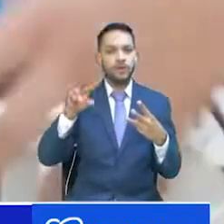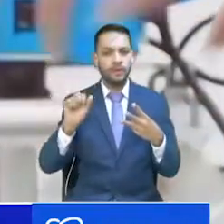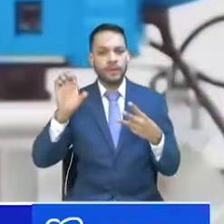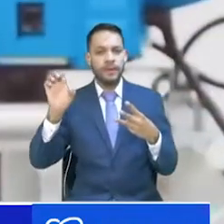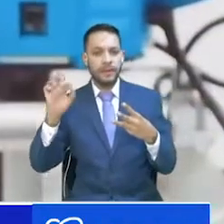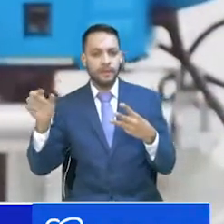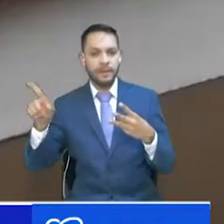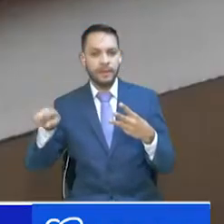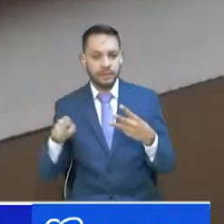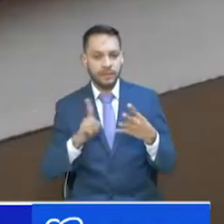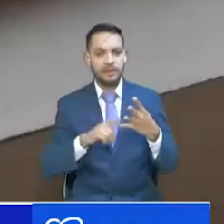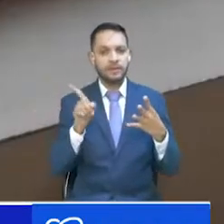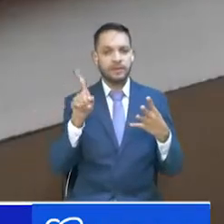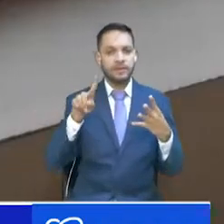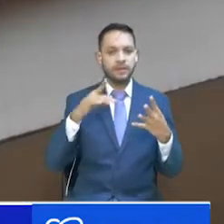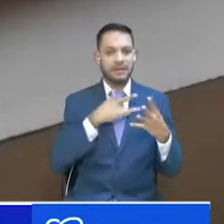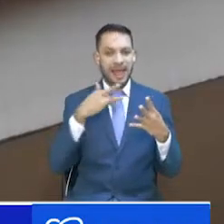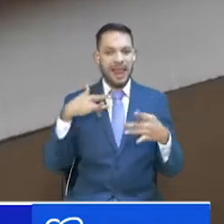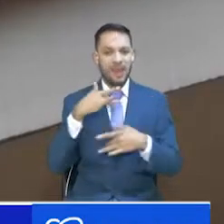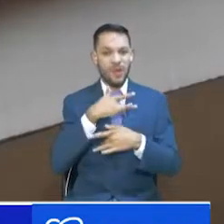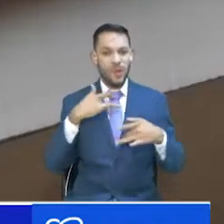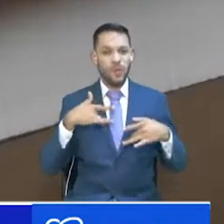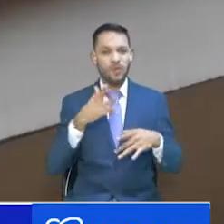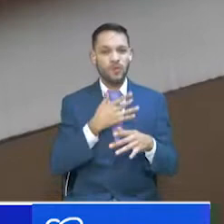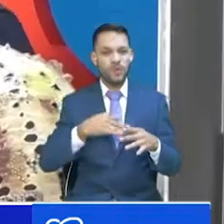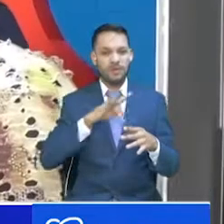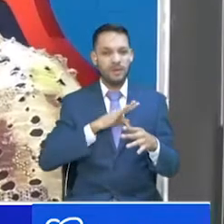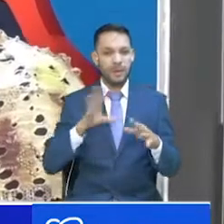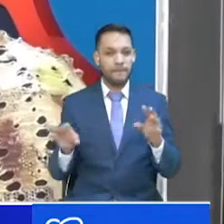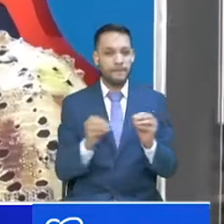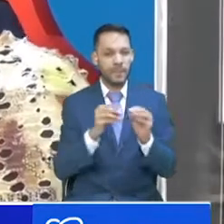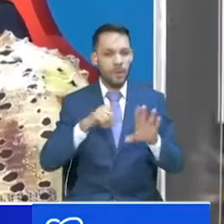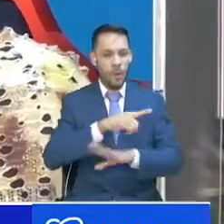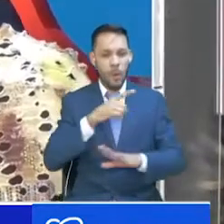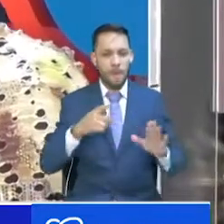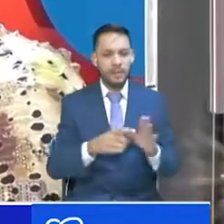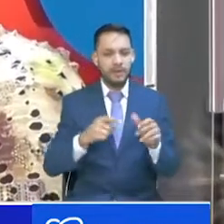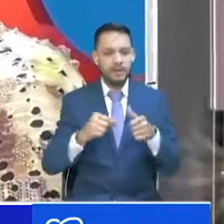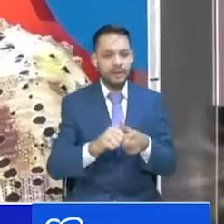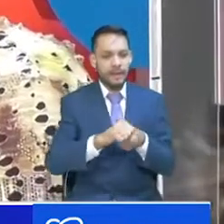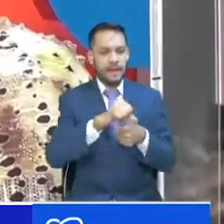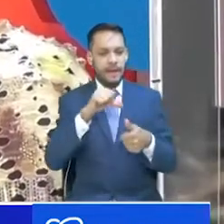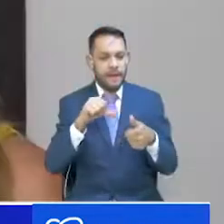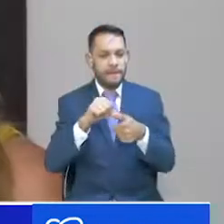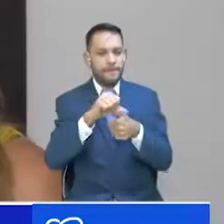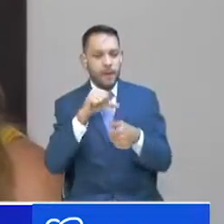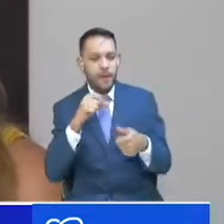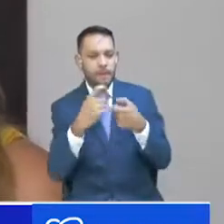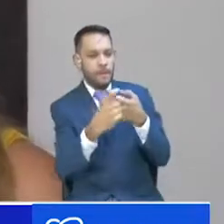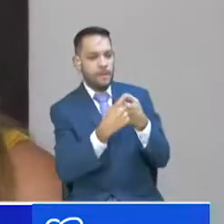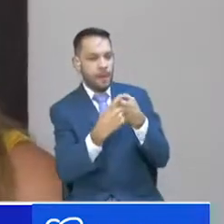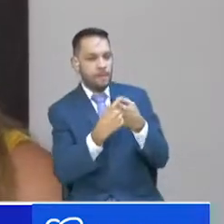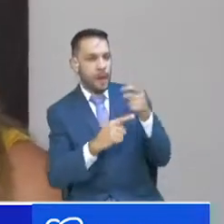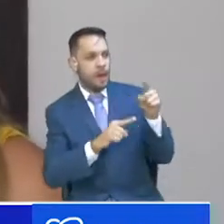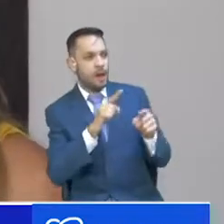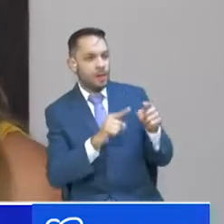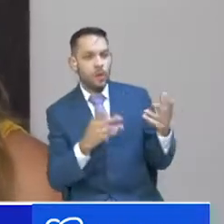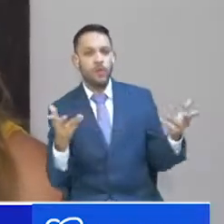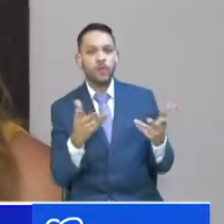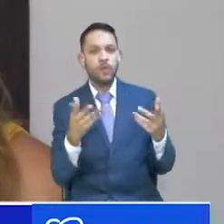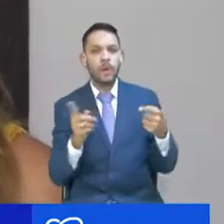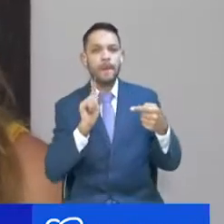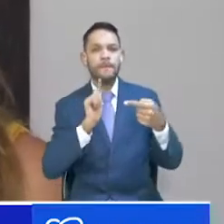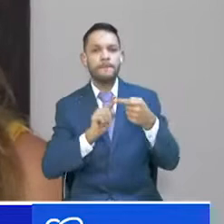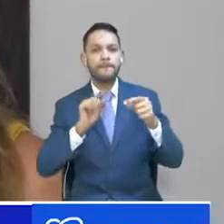usuario de mehdi más podrá quedar el proceso de traslado ya se ha cumplido con éxito entre algunos afiliados pueden ingresar al link del